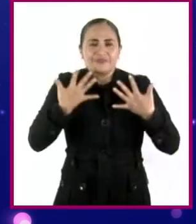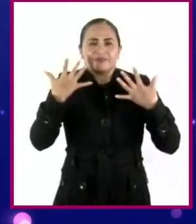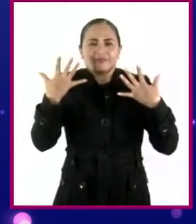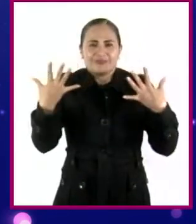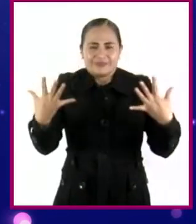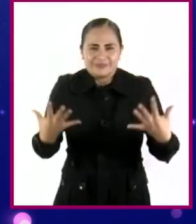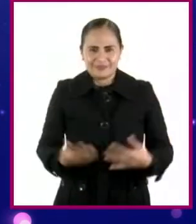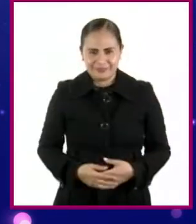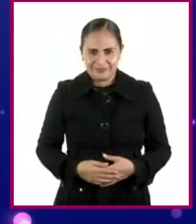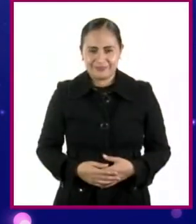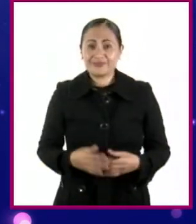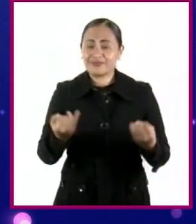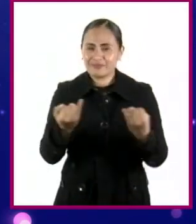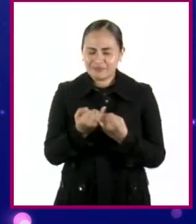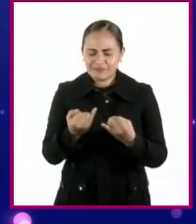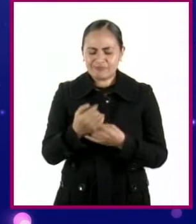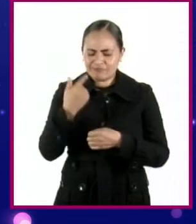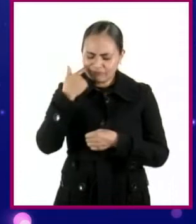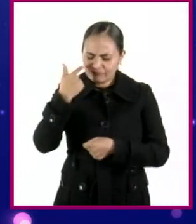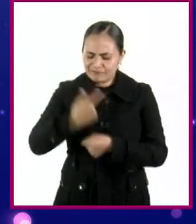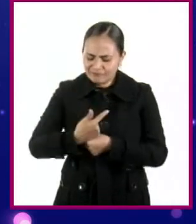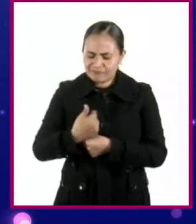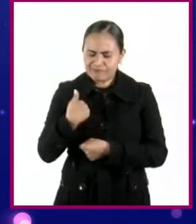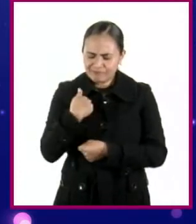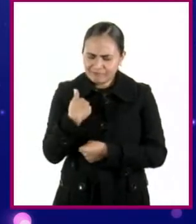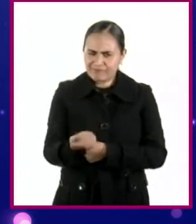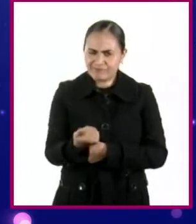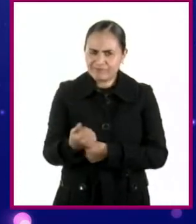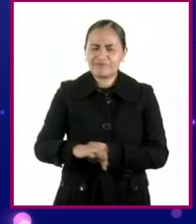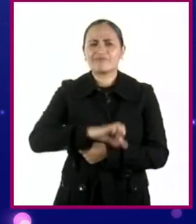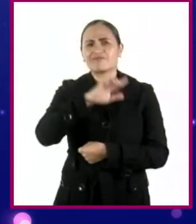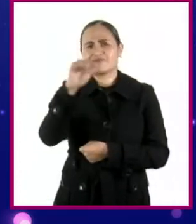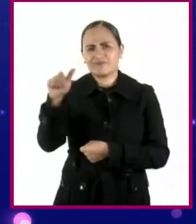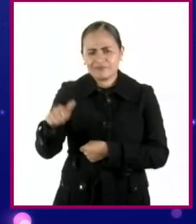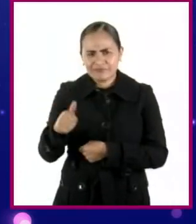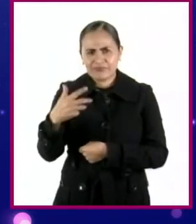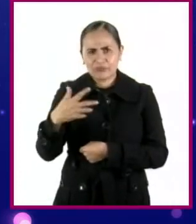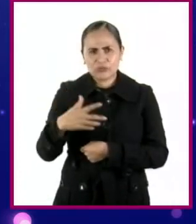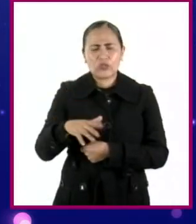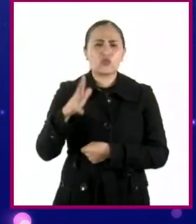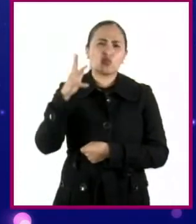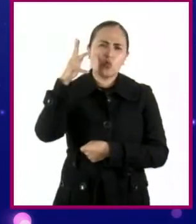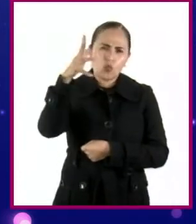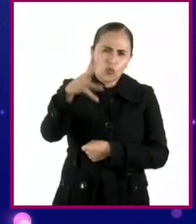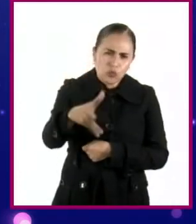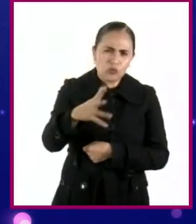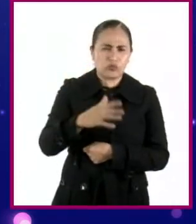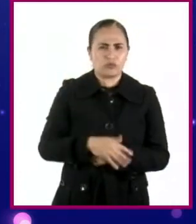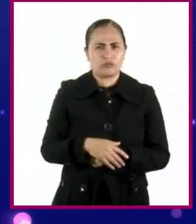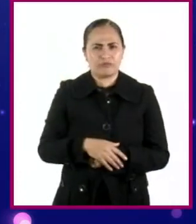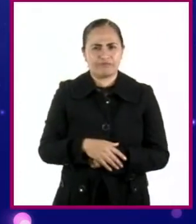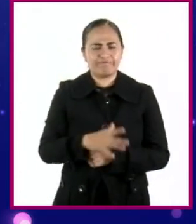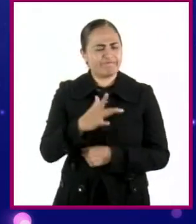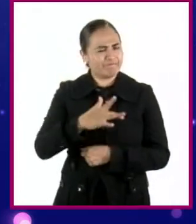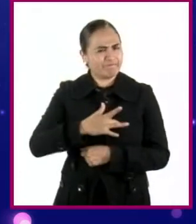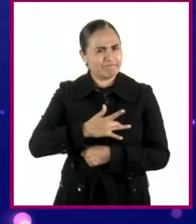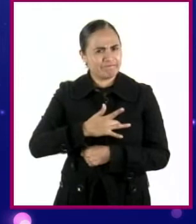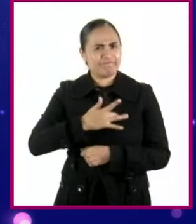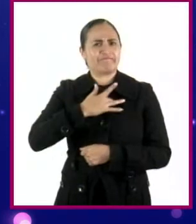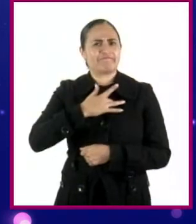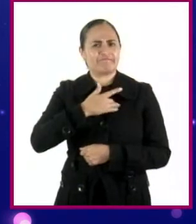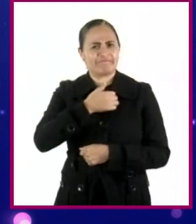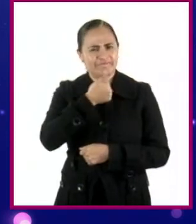poder entendernos para poder generar más adelante el estado de bienestar